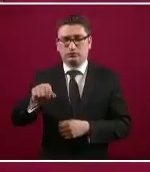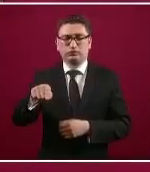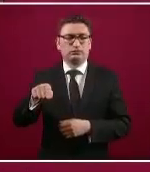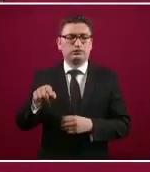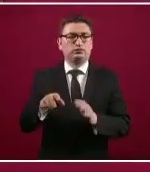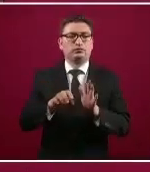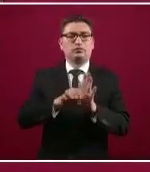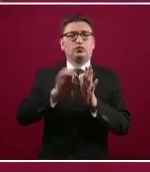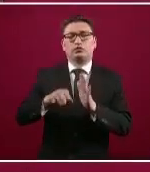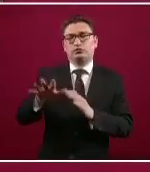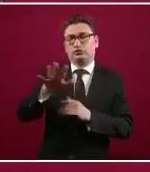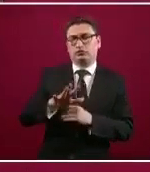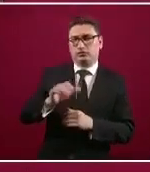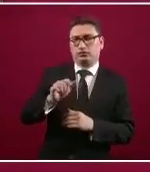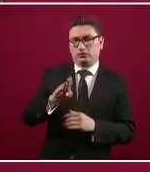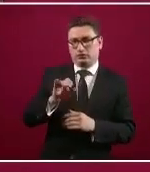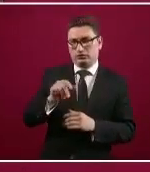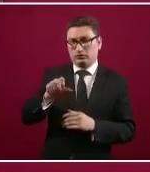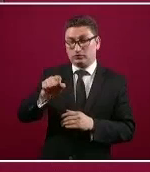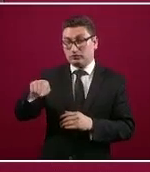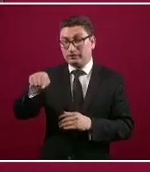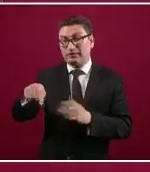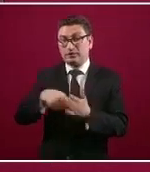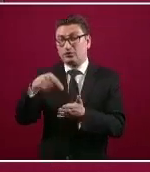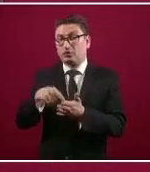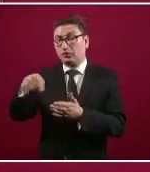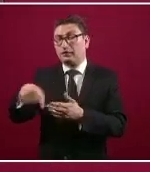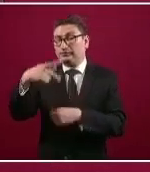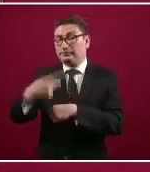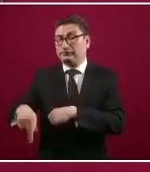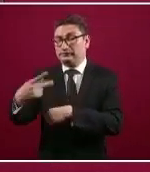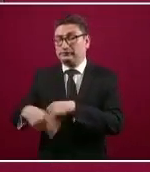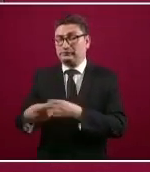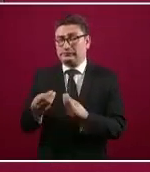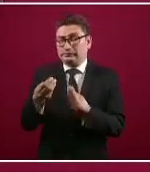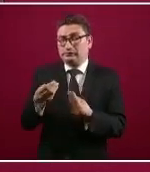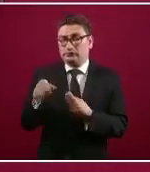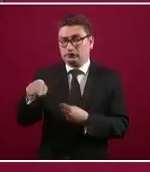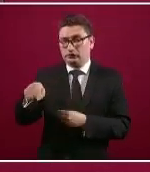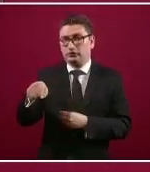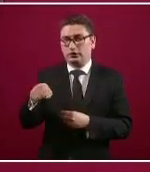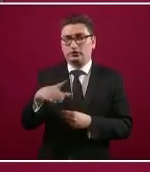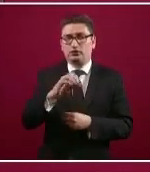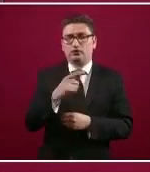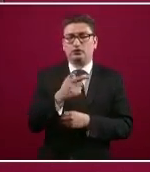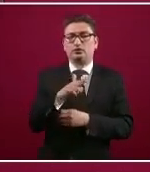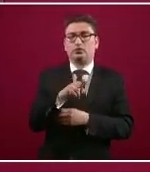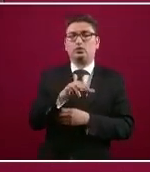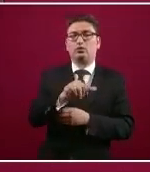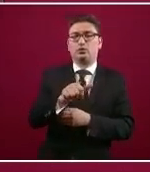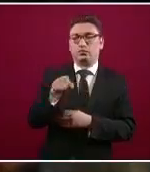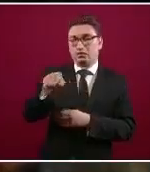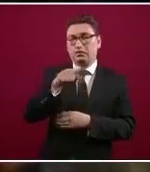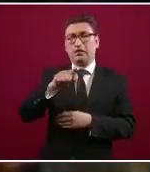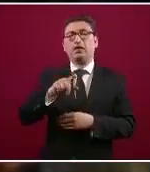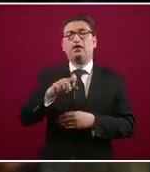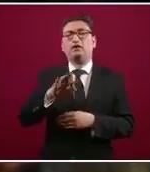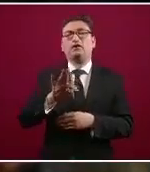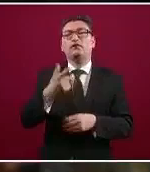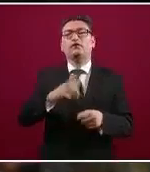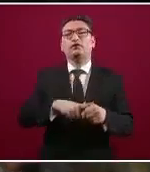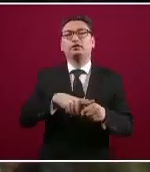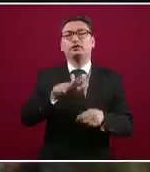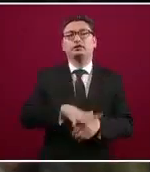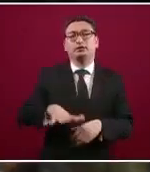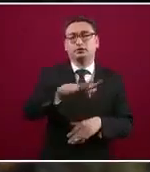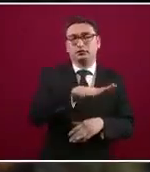Hablando de Los Cabos, hay zonas de riesgos de alto riesgo que la Conagua, por ser zona federal, son